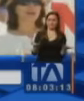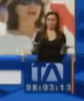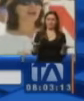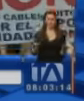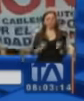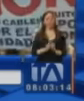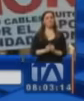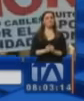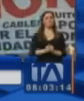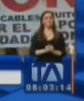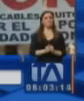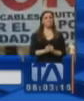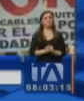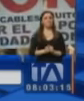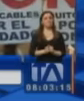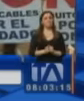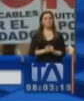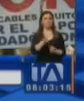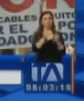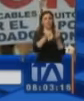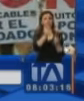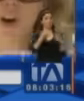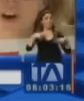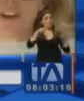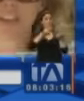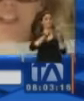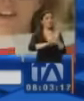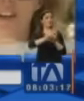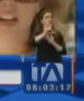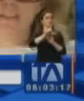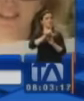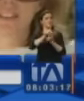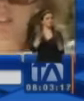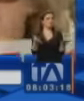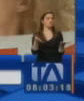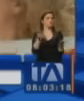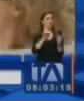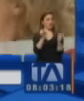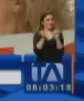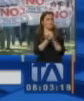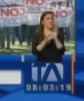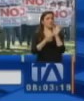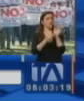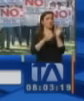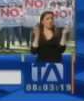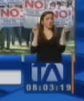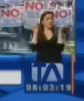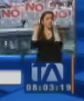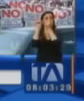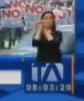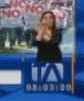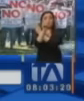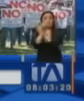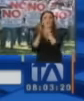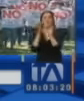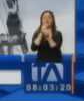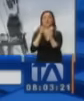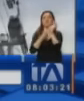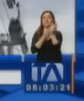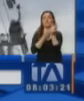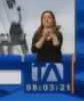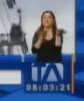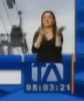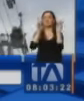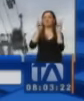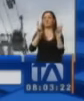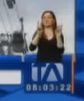debería costarnos lo que debe costar manejar. Es decir, uh-huh. es un costo súper alto. Estas alternativas como los metrocables lo que permiten es que la conversación se vaya